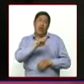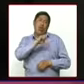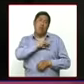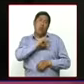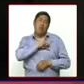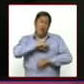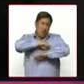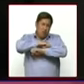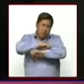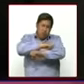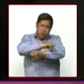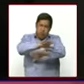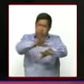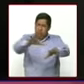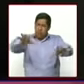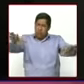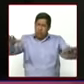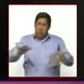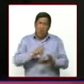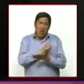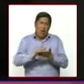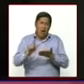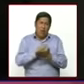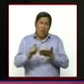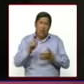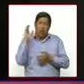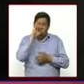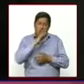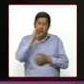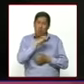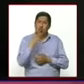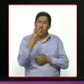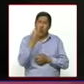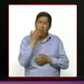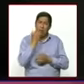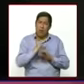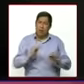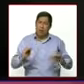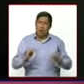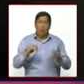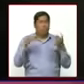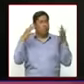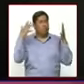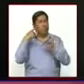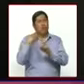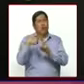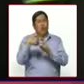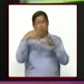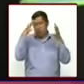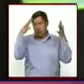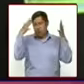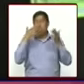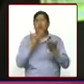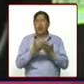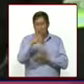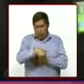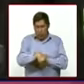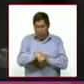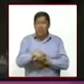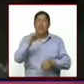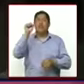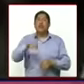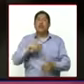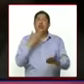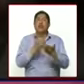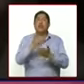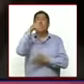ha estado desplazada por casi una semana haciendo la búsqueda de estas dos menores y ahora resultados positivos del trabajo de la policía. Coronel, buenas noches. Sí, muy buenas